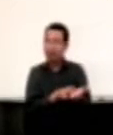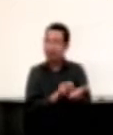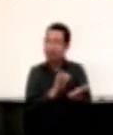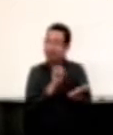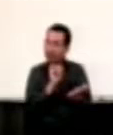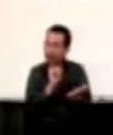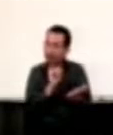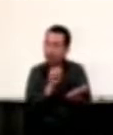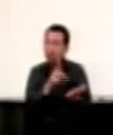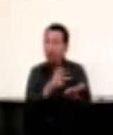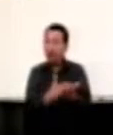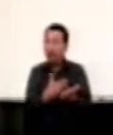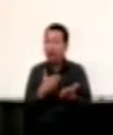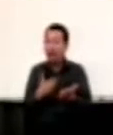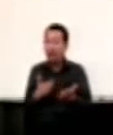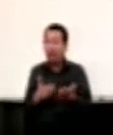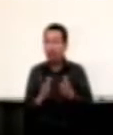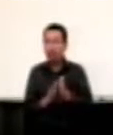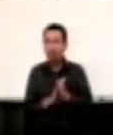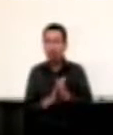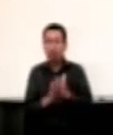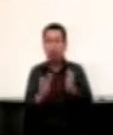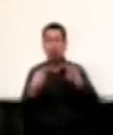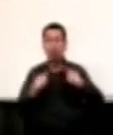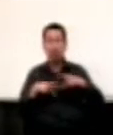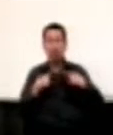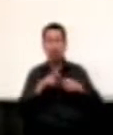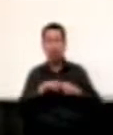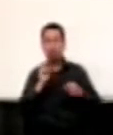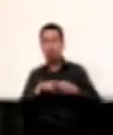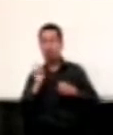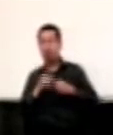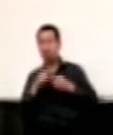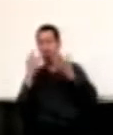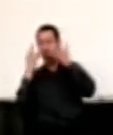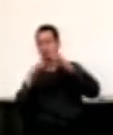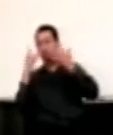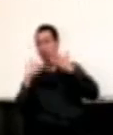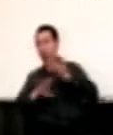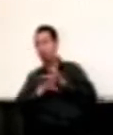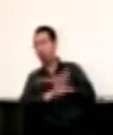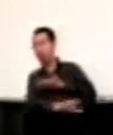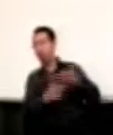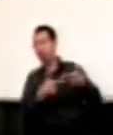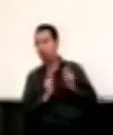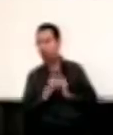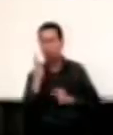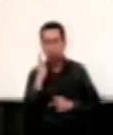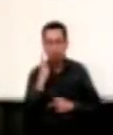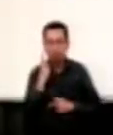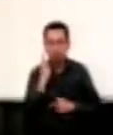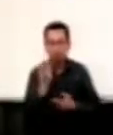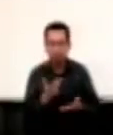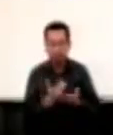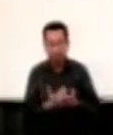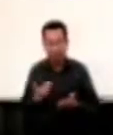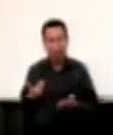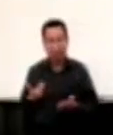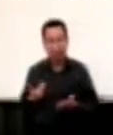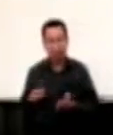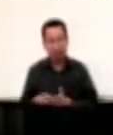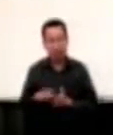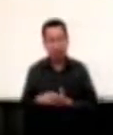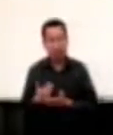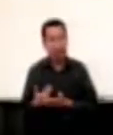esta pasión, este alejamiento entre los ciudadanos mexicanos y el electorado de los partidos, se hubiera podido de alguna forma atemperar este